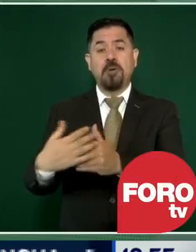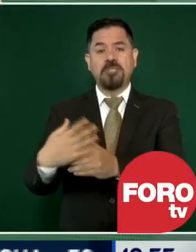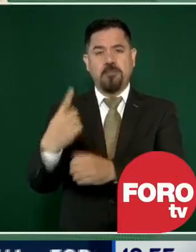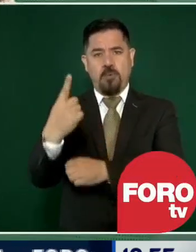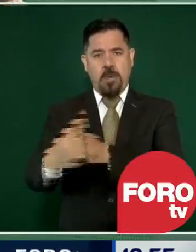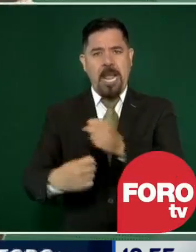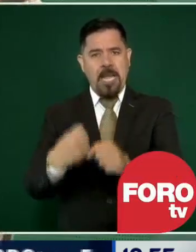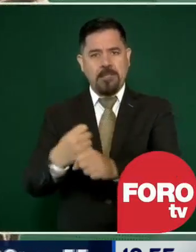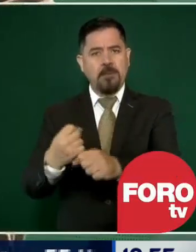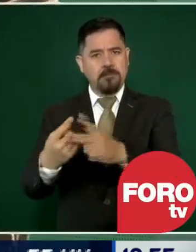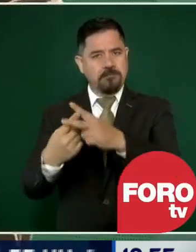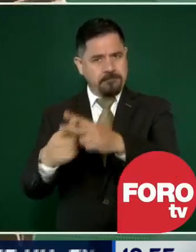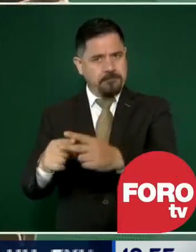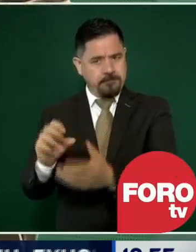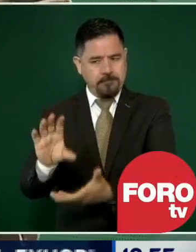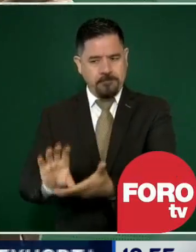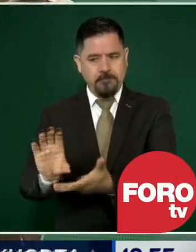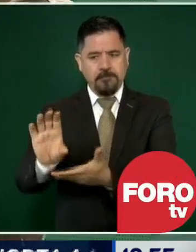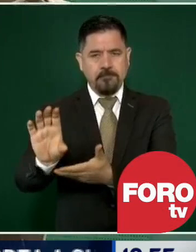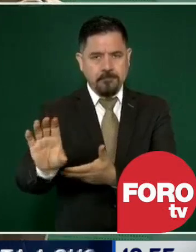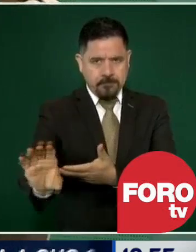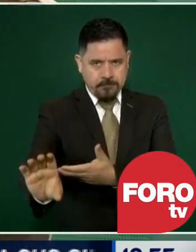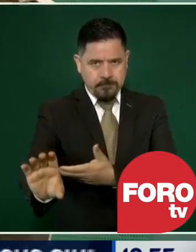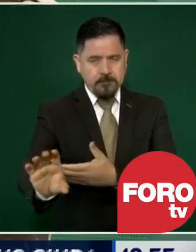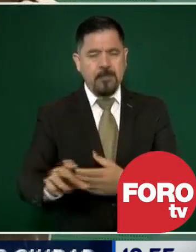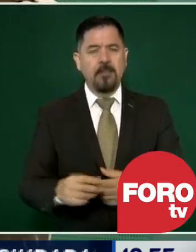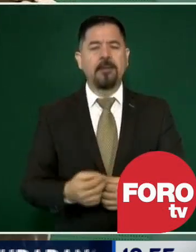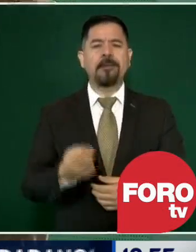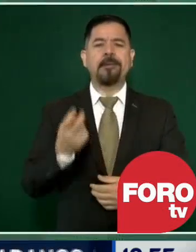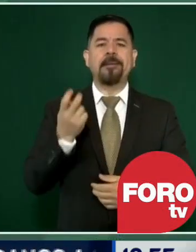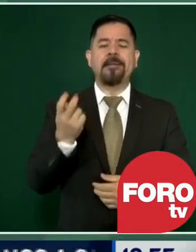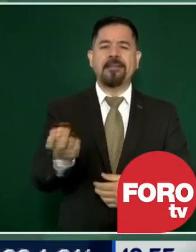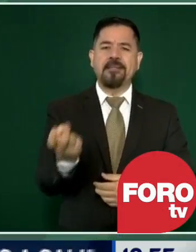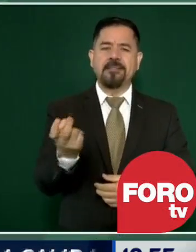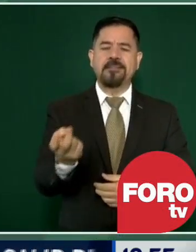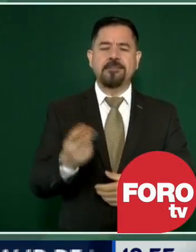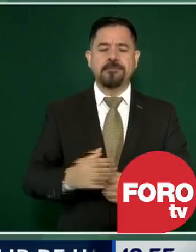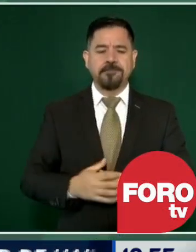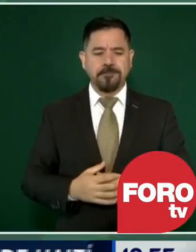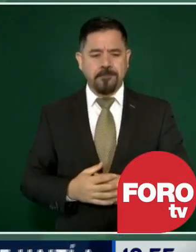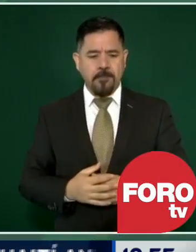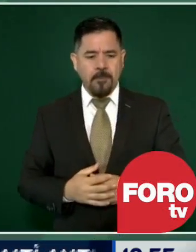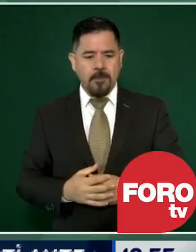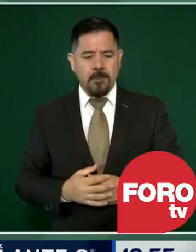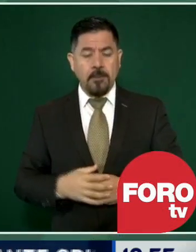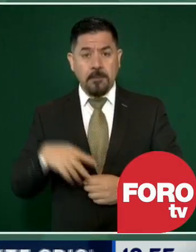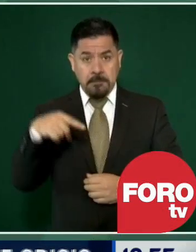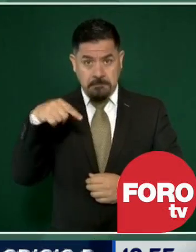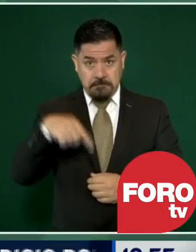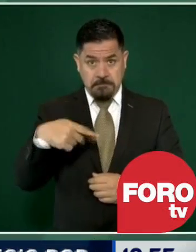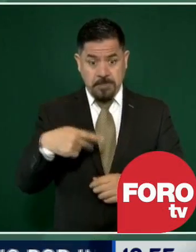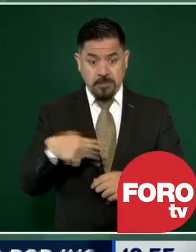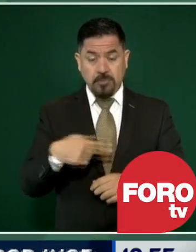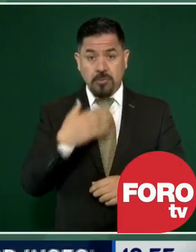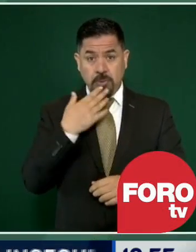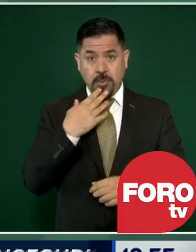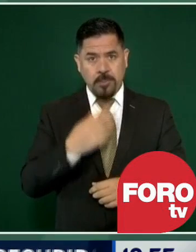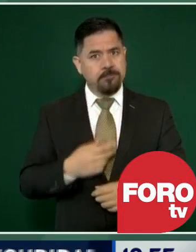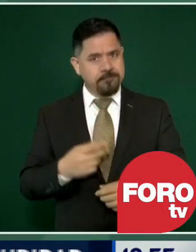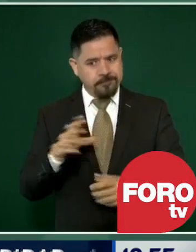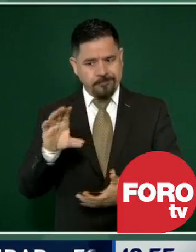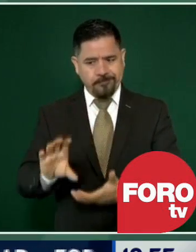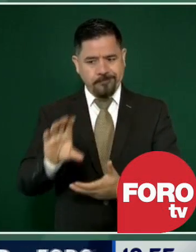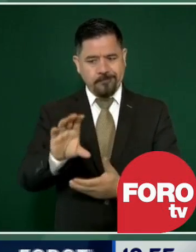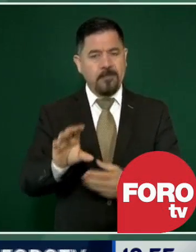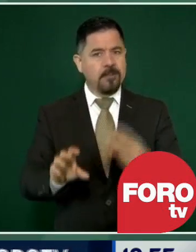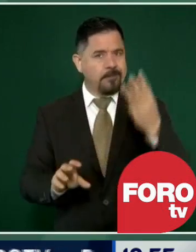próximo, y esto va a significar para Sonora tres acciones